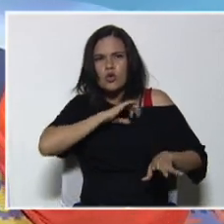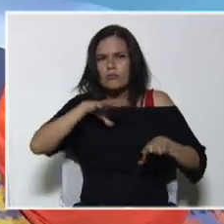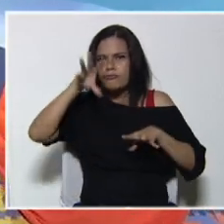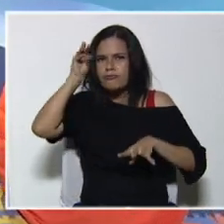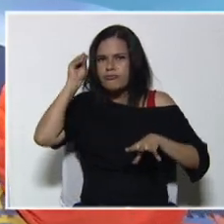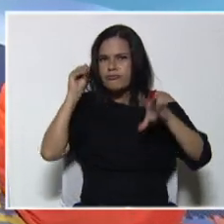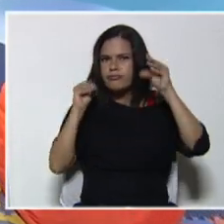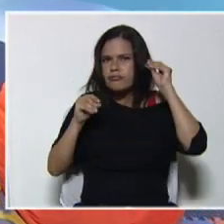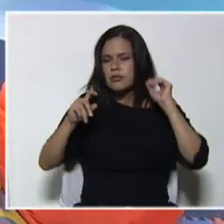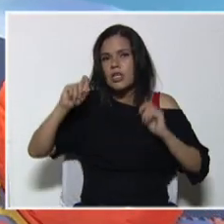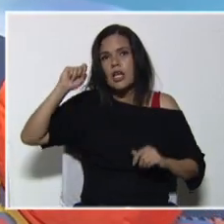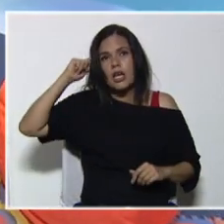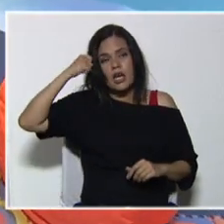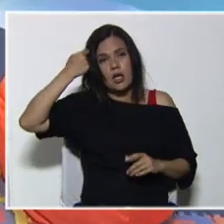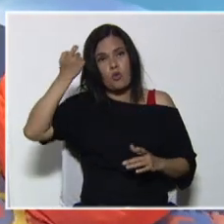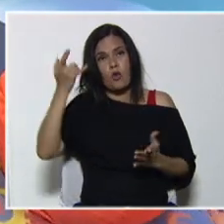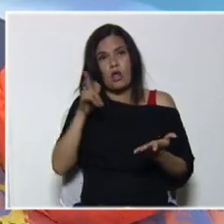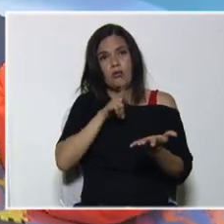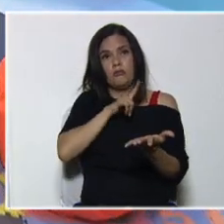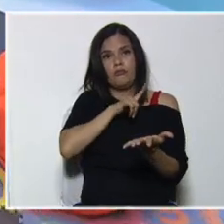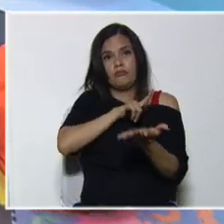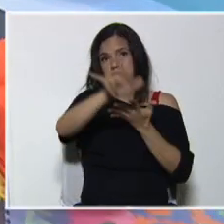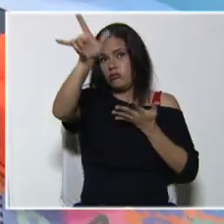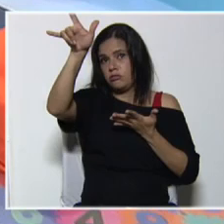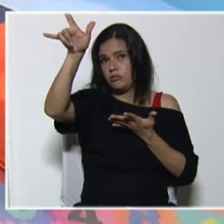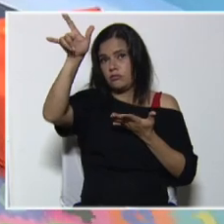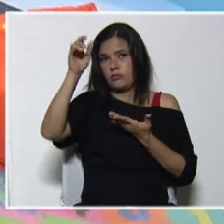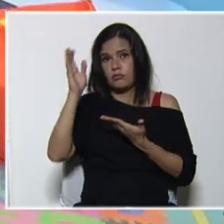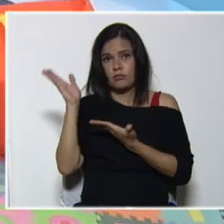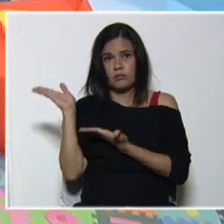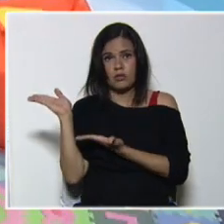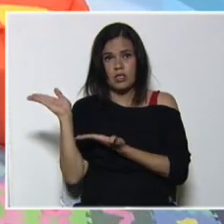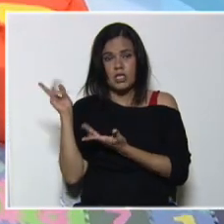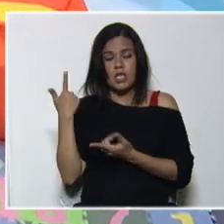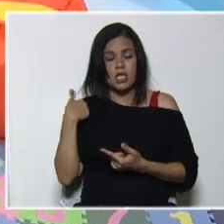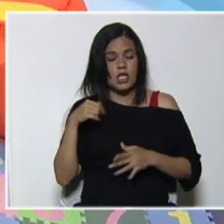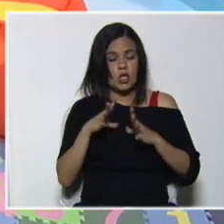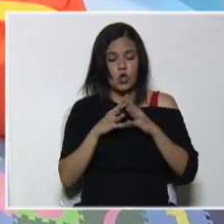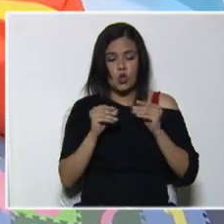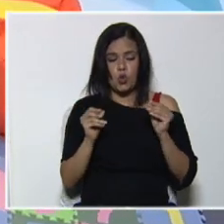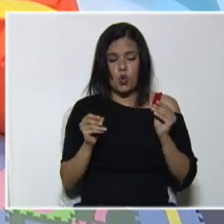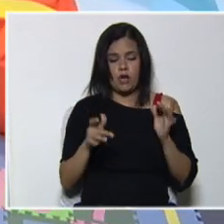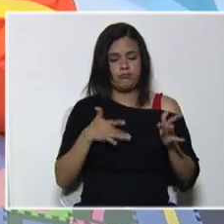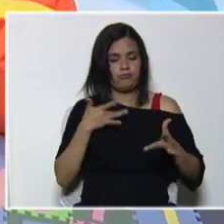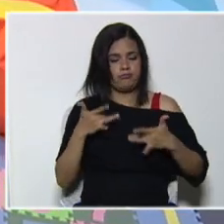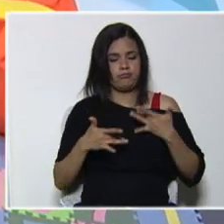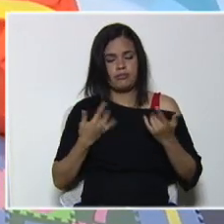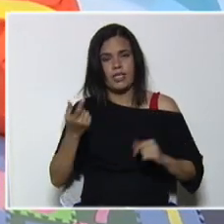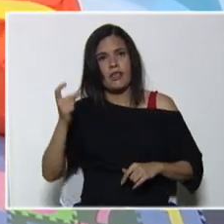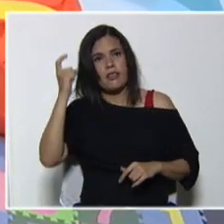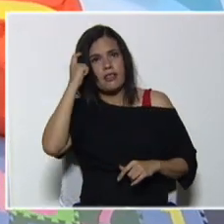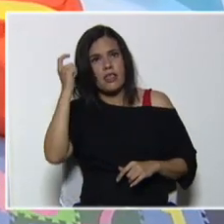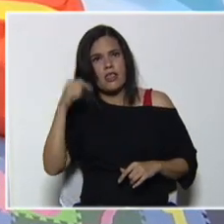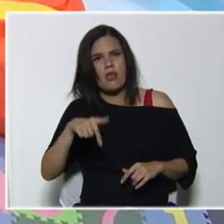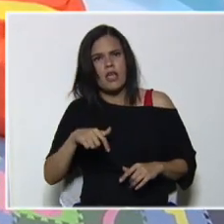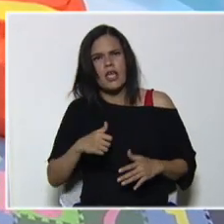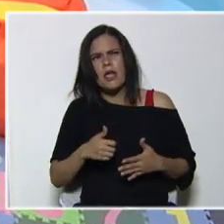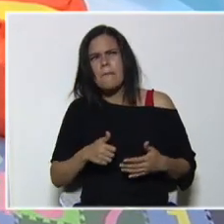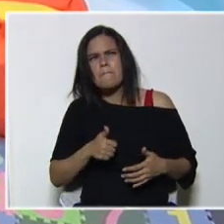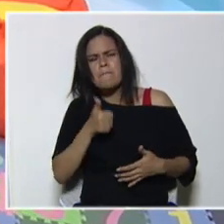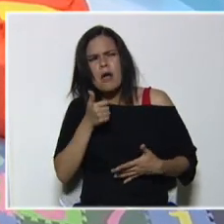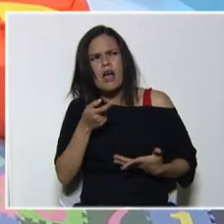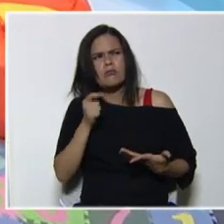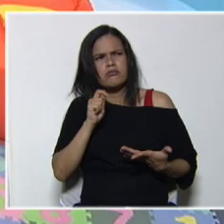saber. Recuerden que en nuestro canal de suscripción de Telegram ya tienen todas las asignaciones del día de hoy, que más que asignaciones